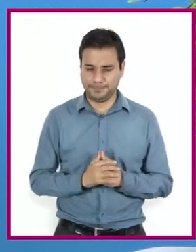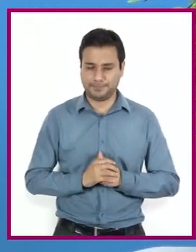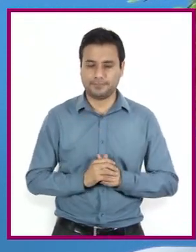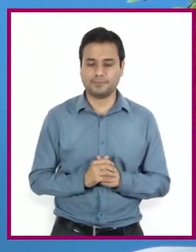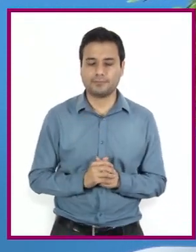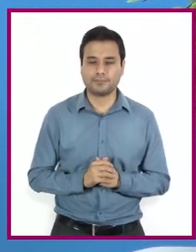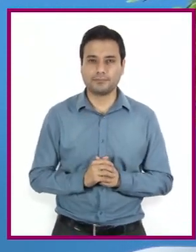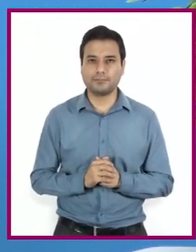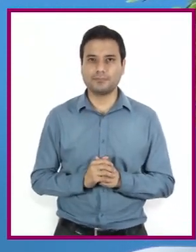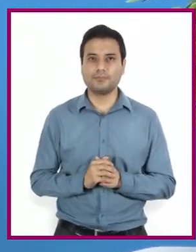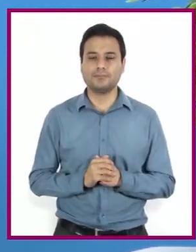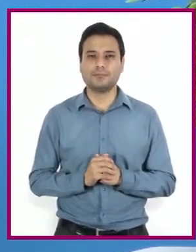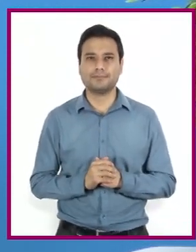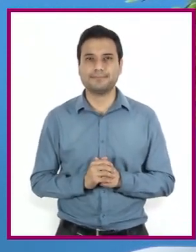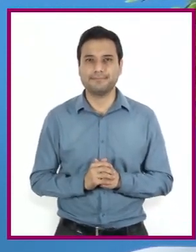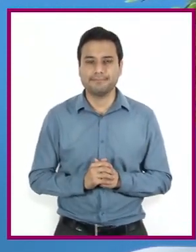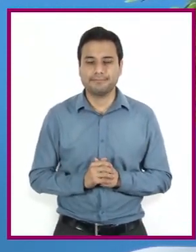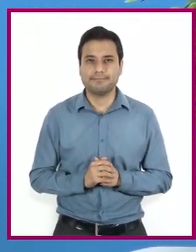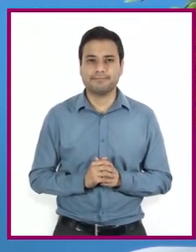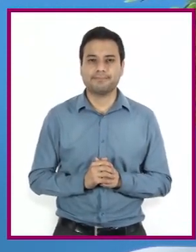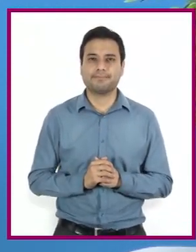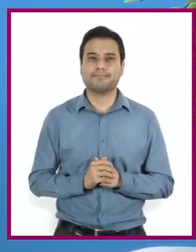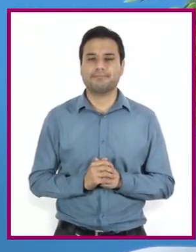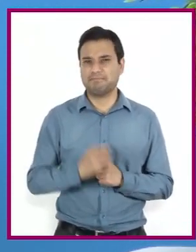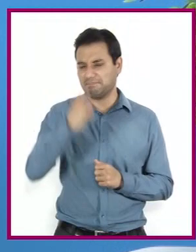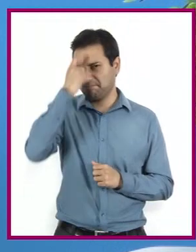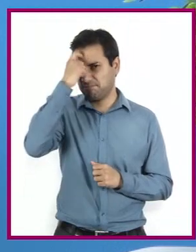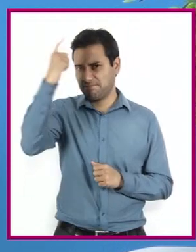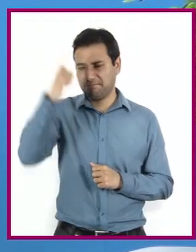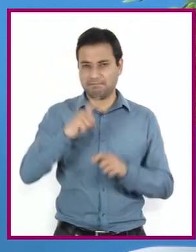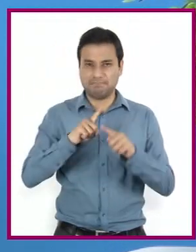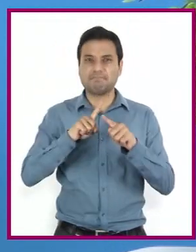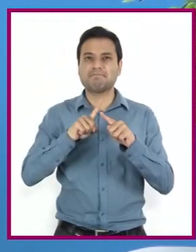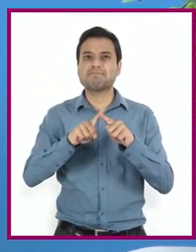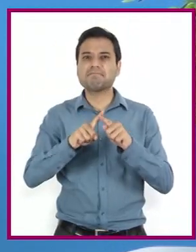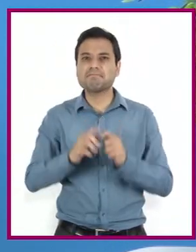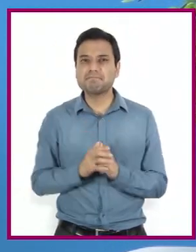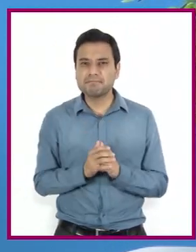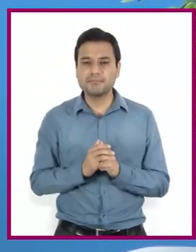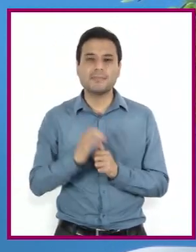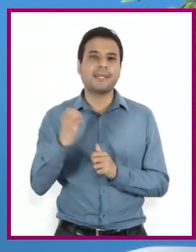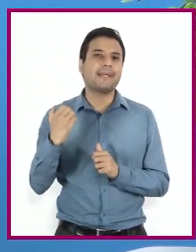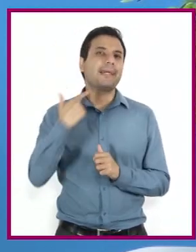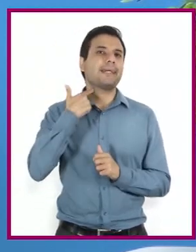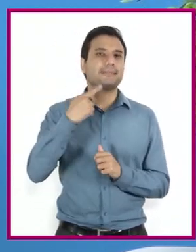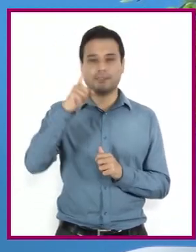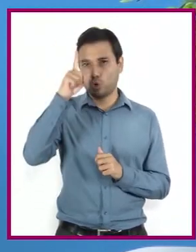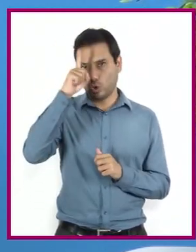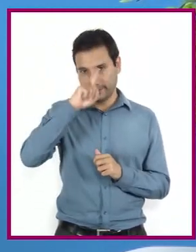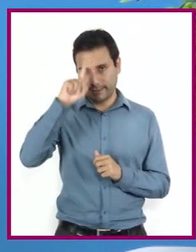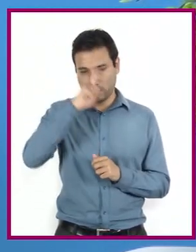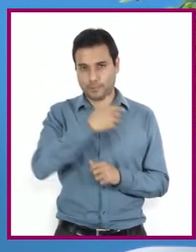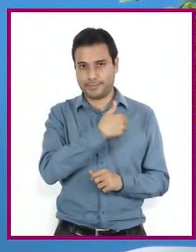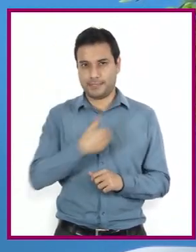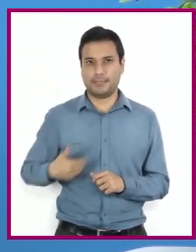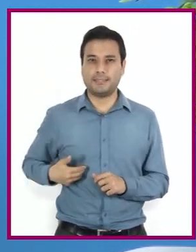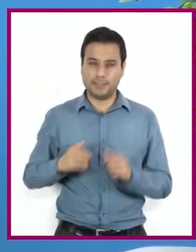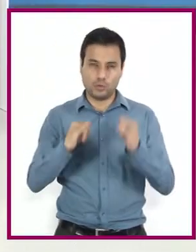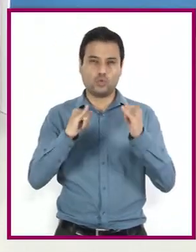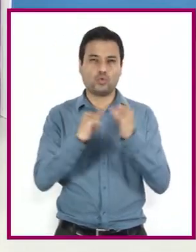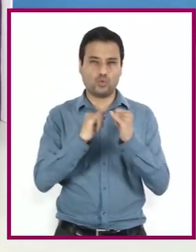y local. El autor es Luis Carlos Ugalde, exconsejero presidente del Instituto Federal